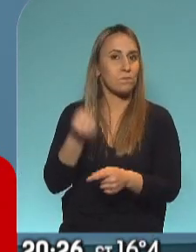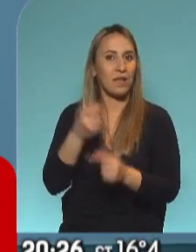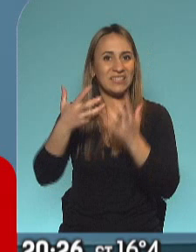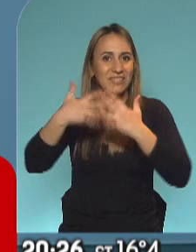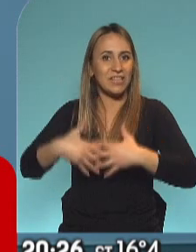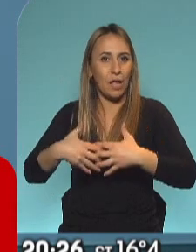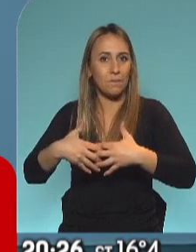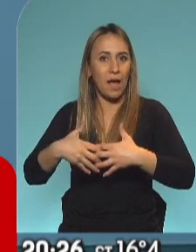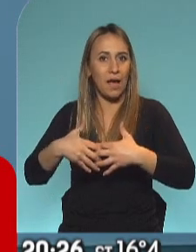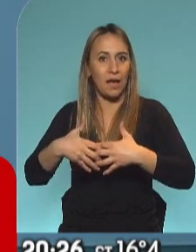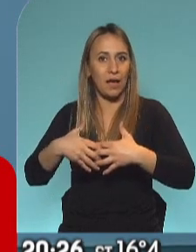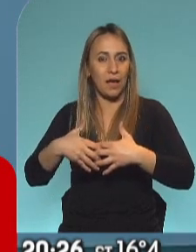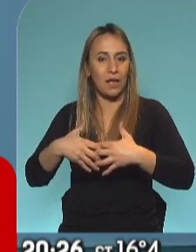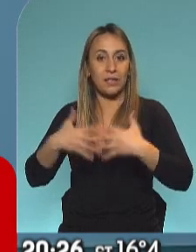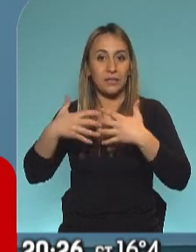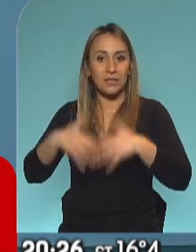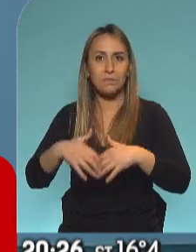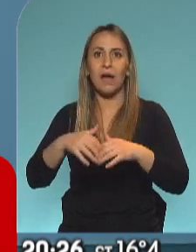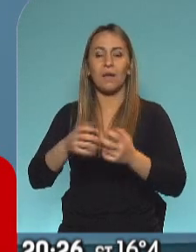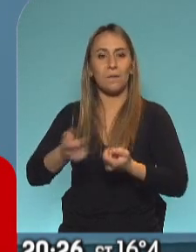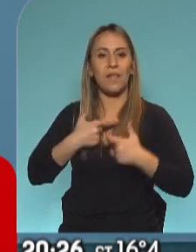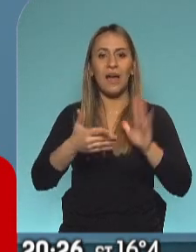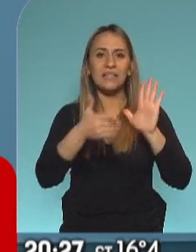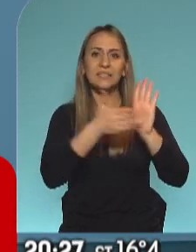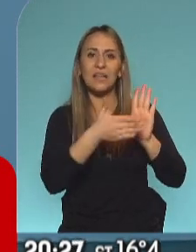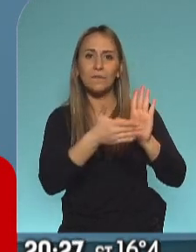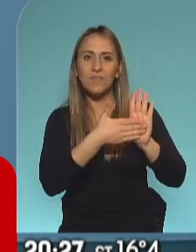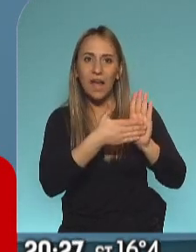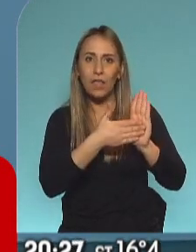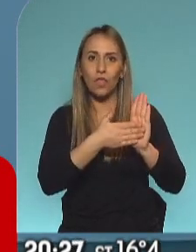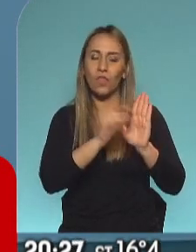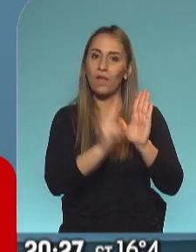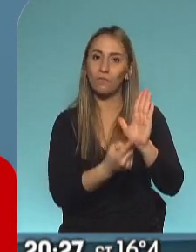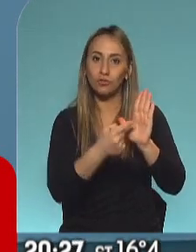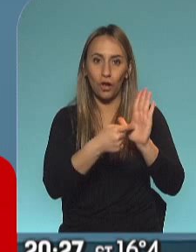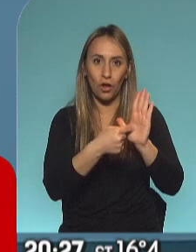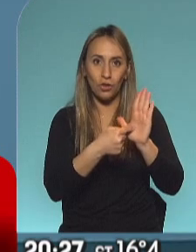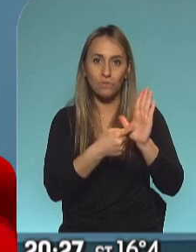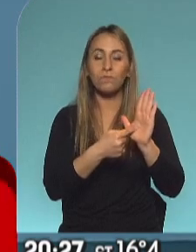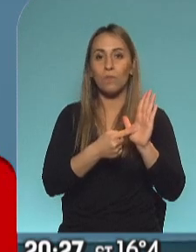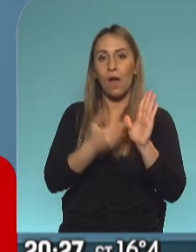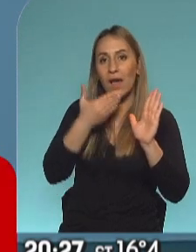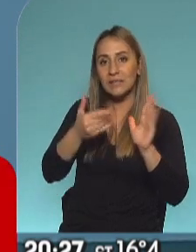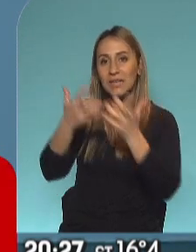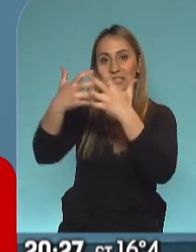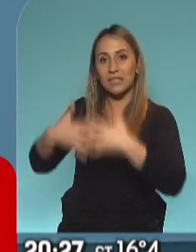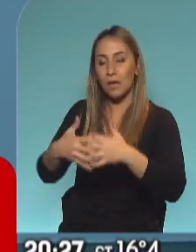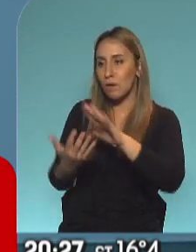sistema de certificado de función digitalizado, nosotros podemos armar un